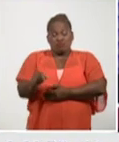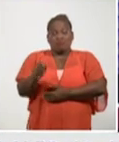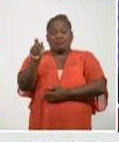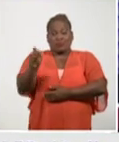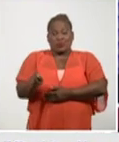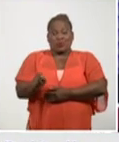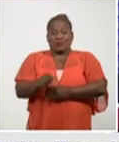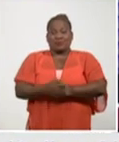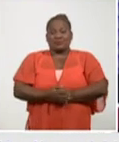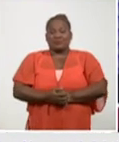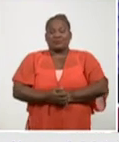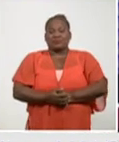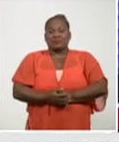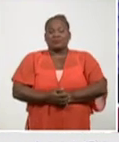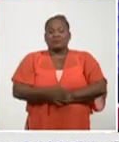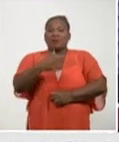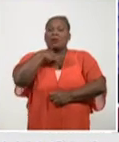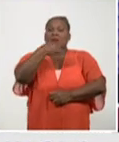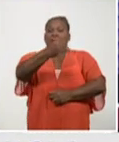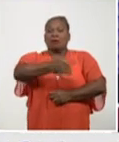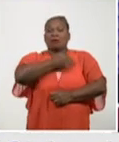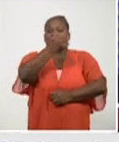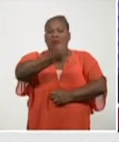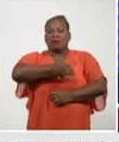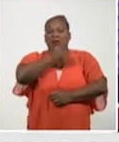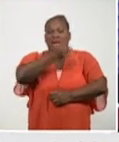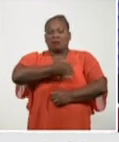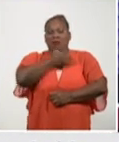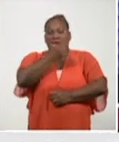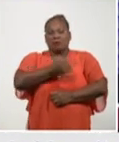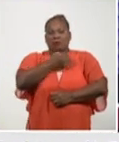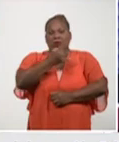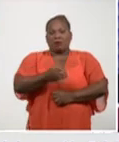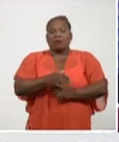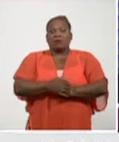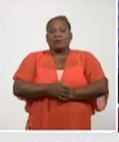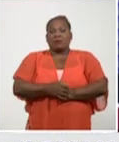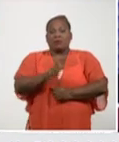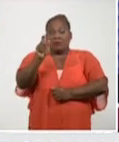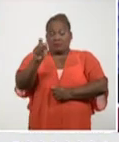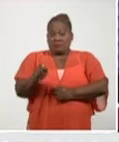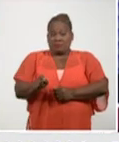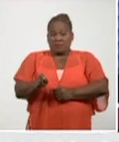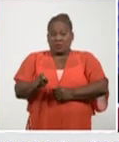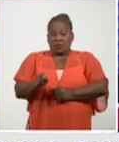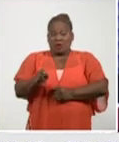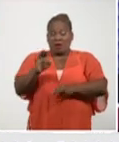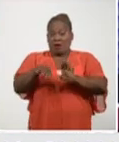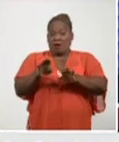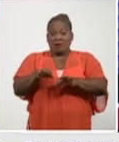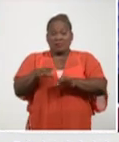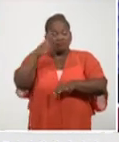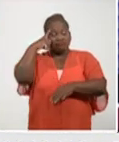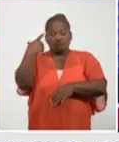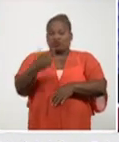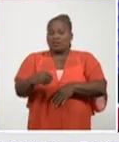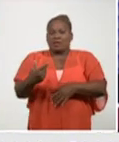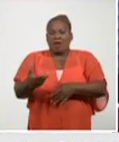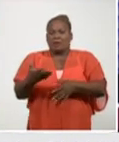que los que aparecen sin fuente de infección después se van recuperando y que